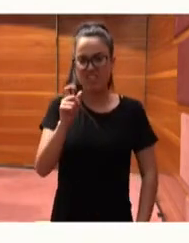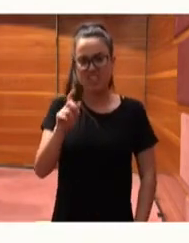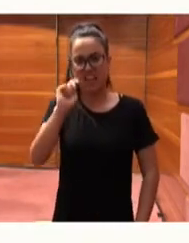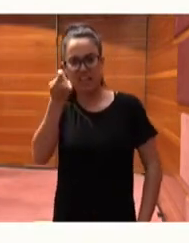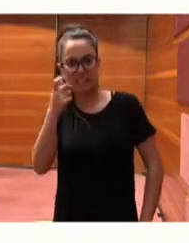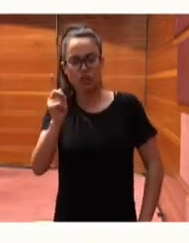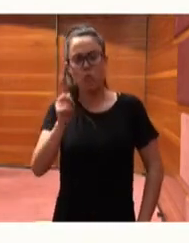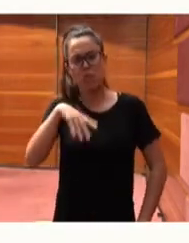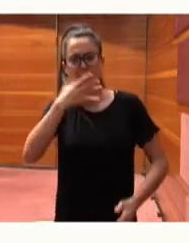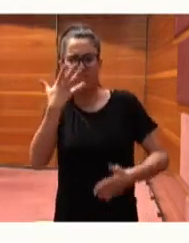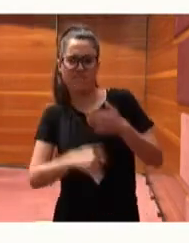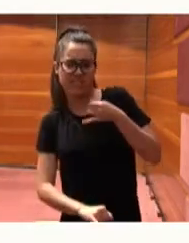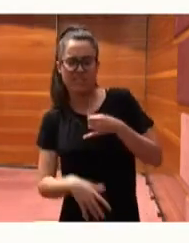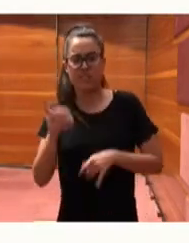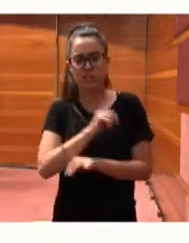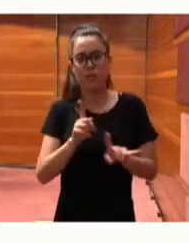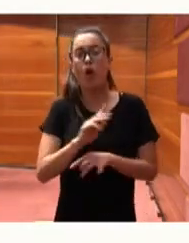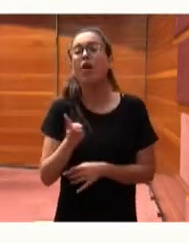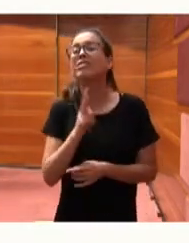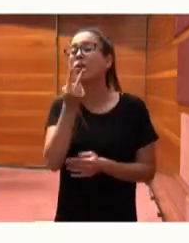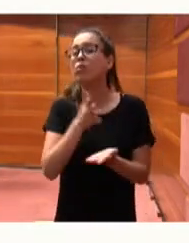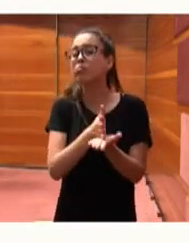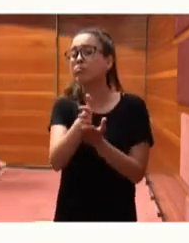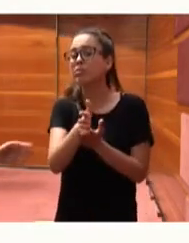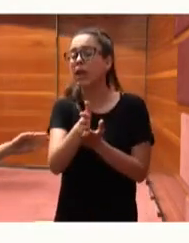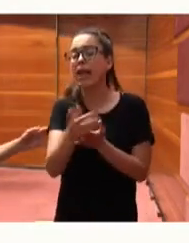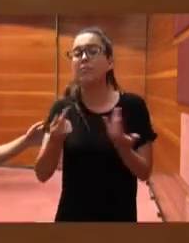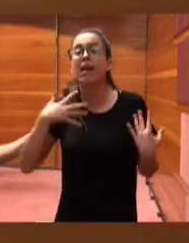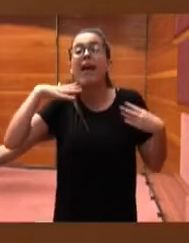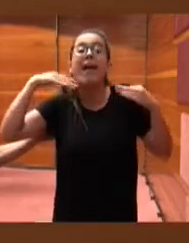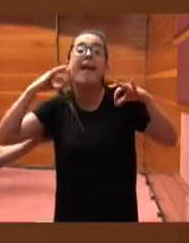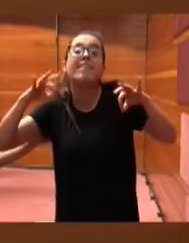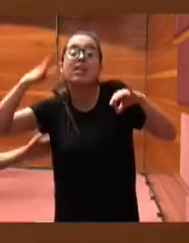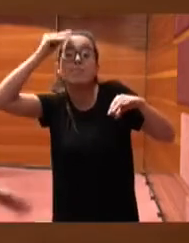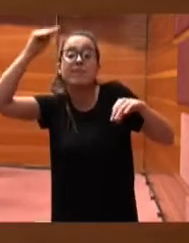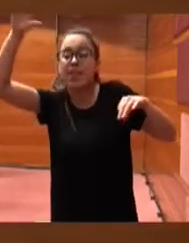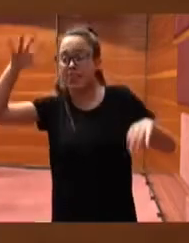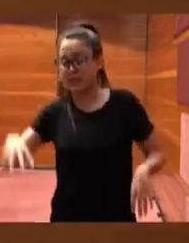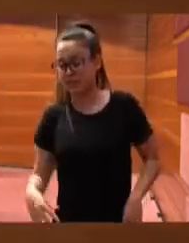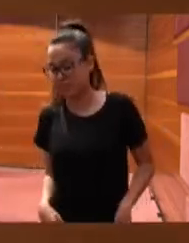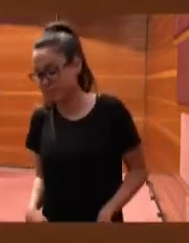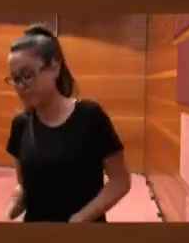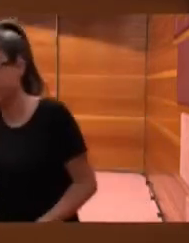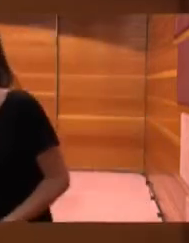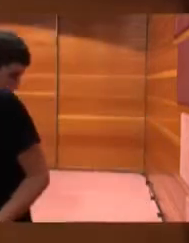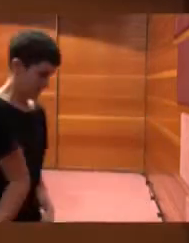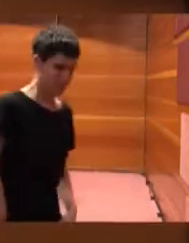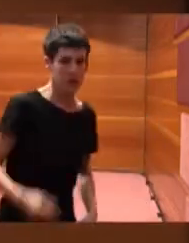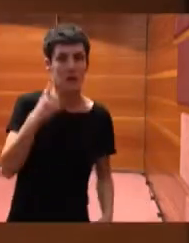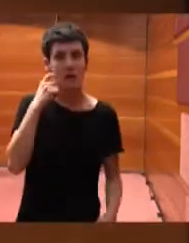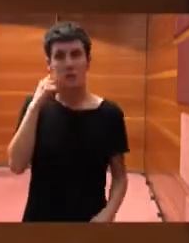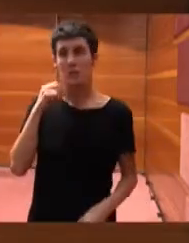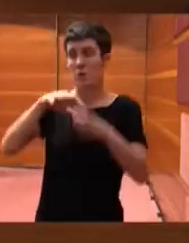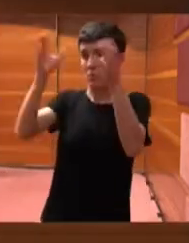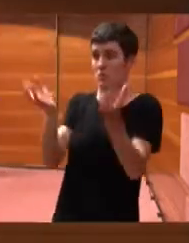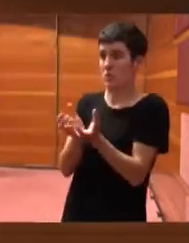andaremos. ¿Cuál es el segundo camino? Bajo evidencias. Es en el Banco Mundial, que donde trabajamos Alberto y yo, el 80%